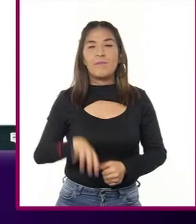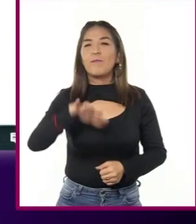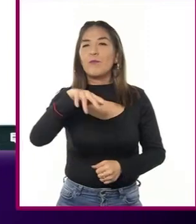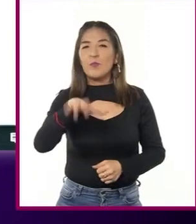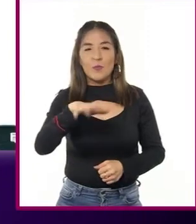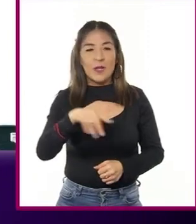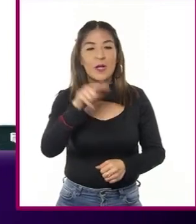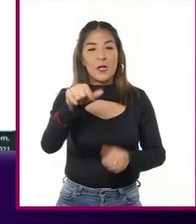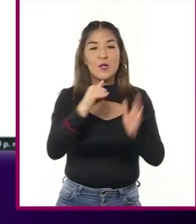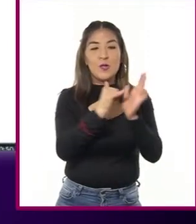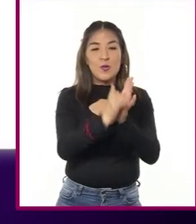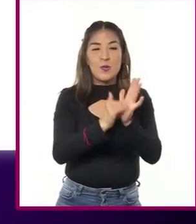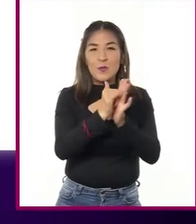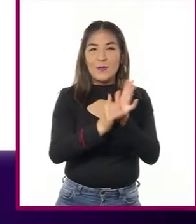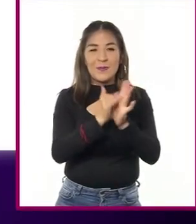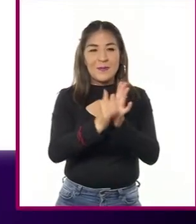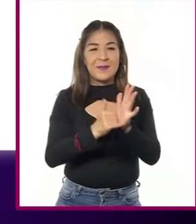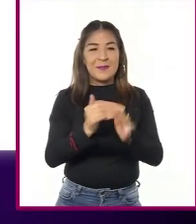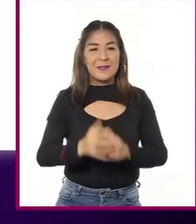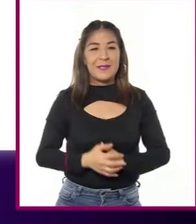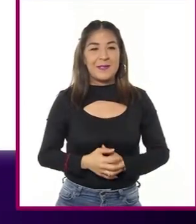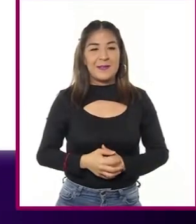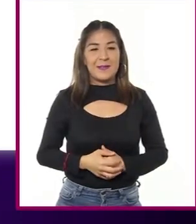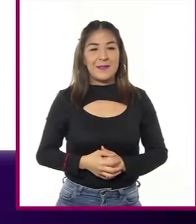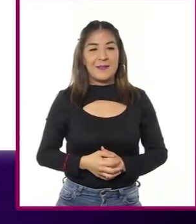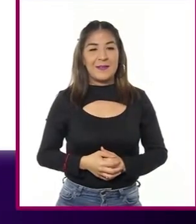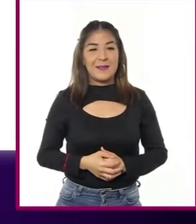busquemos en YouTube.